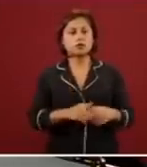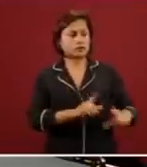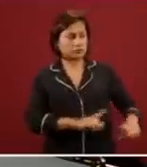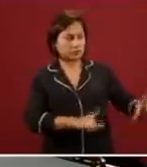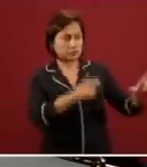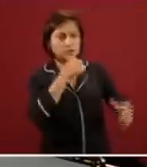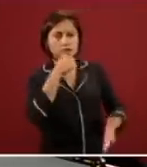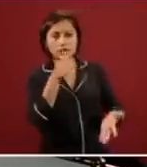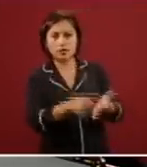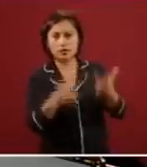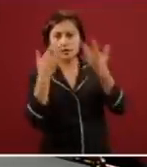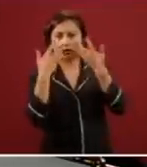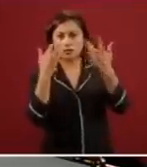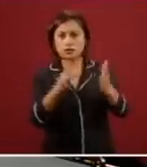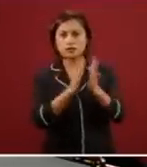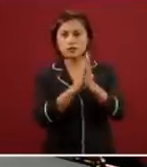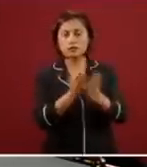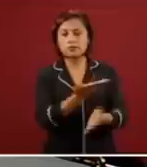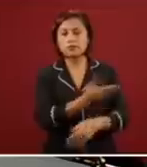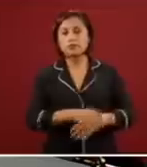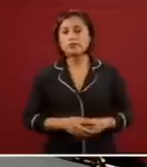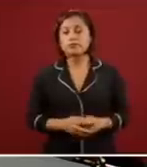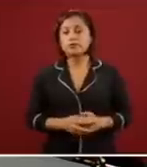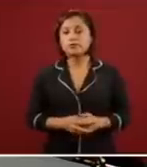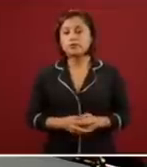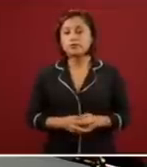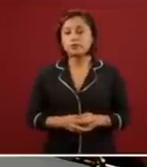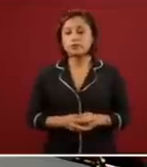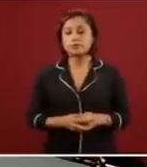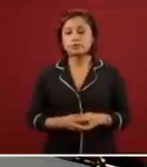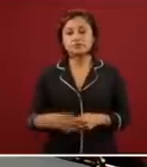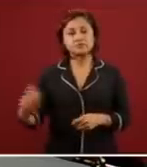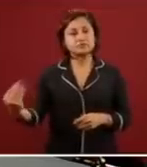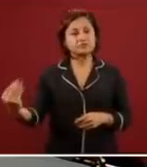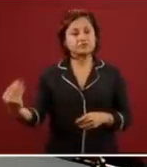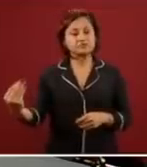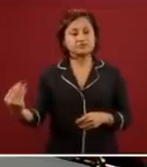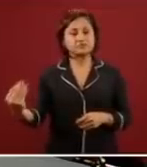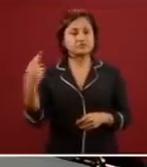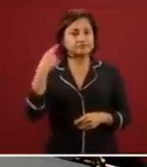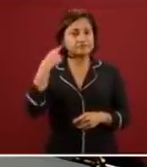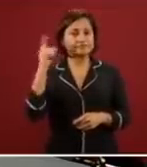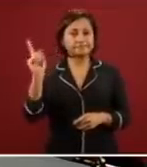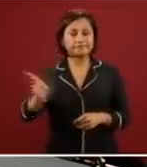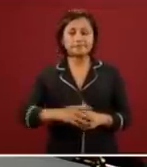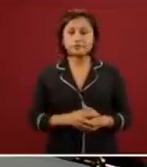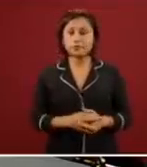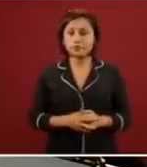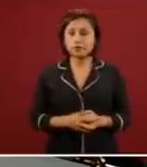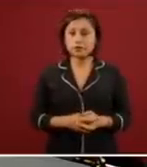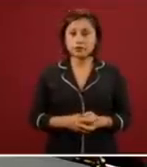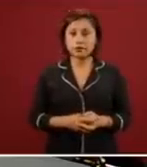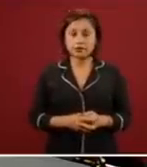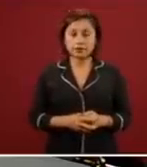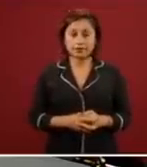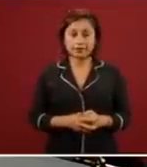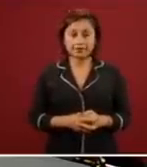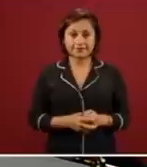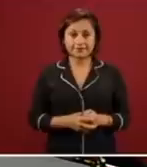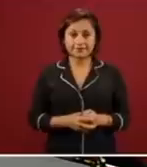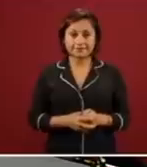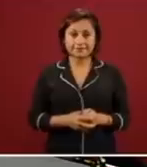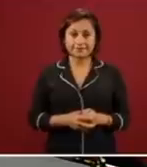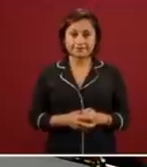Pero la Constitución dice que debe aceptar los motivos graves para turnarlo al Senado. Pero en la carta no